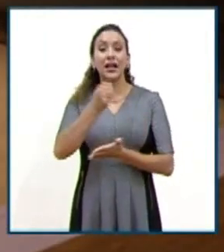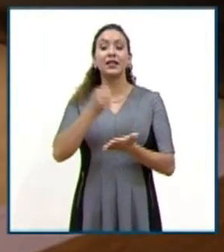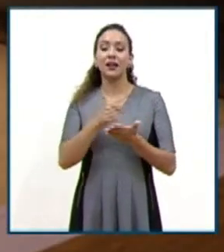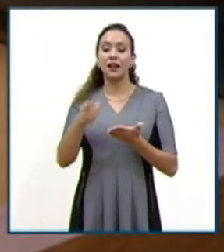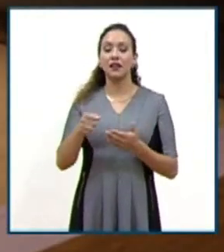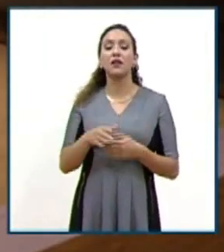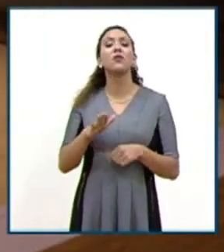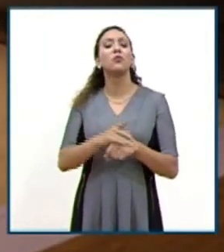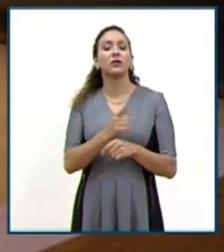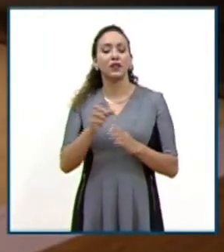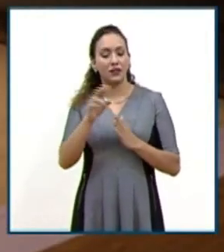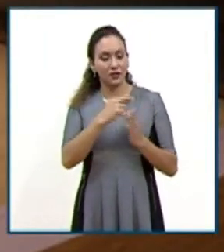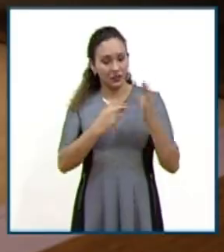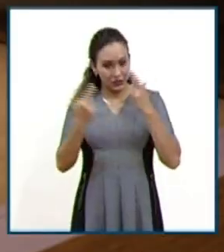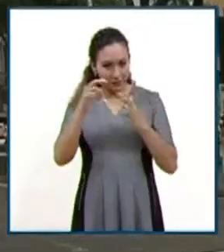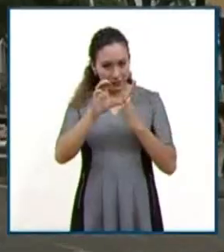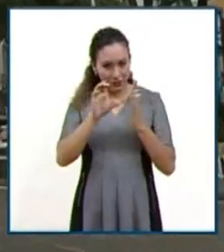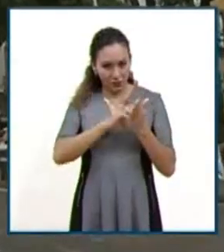acción de inconstitucionalidad